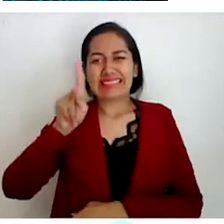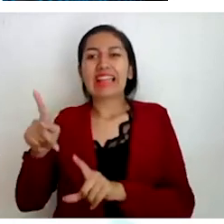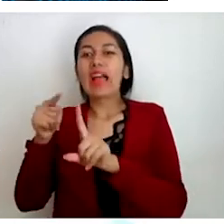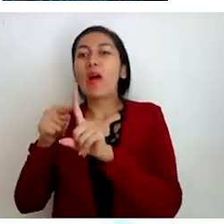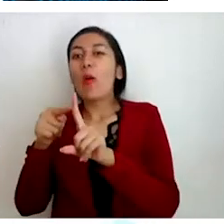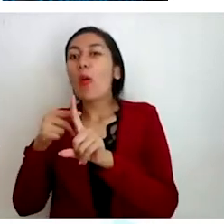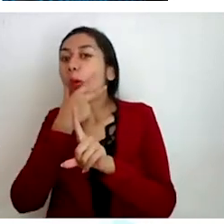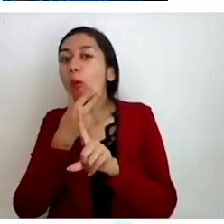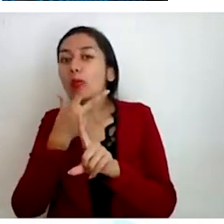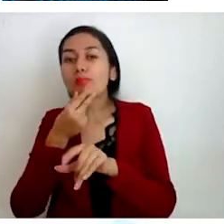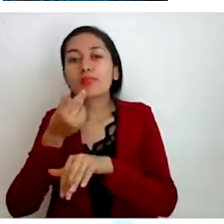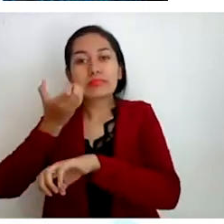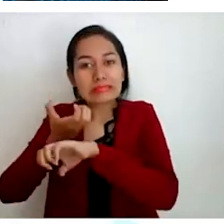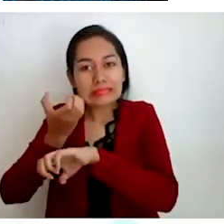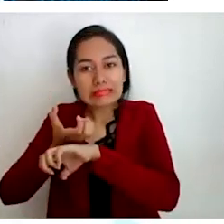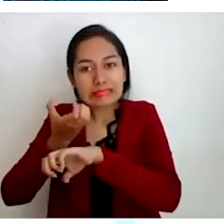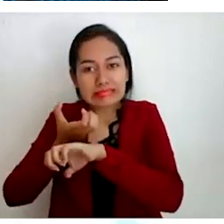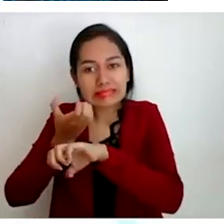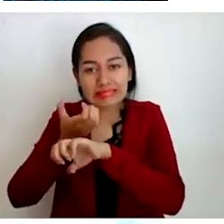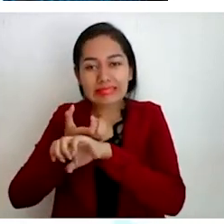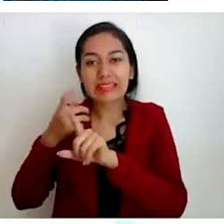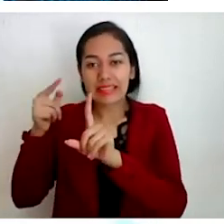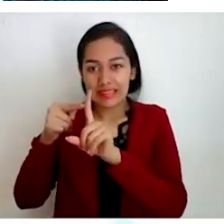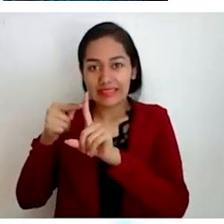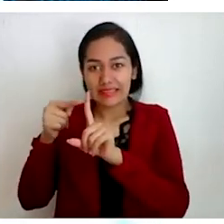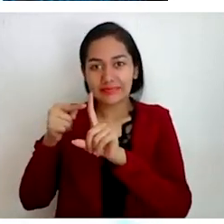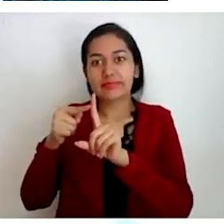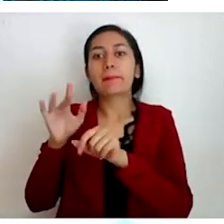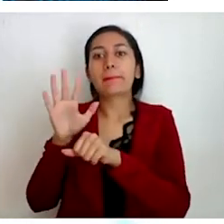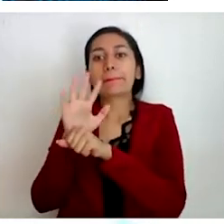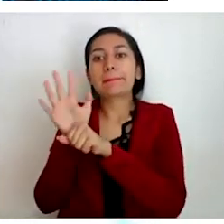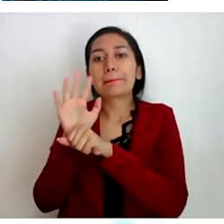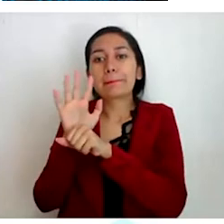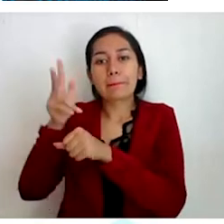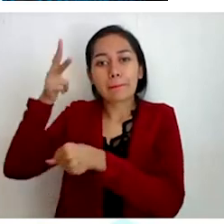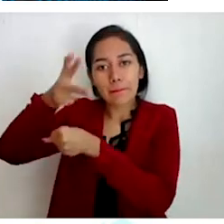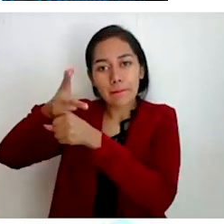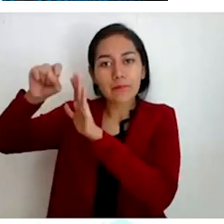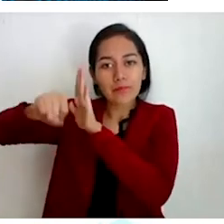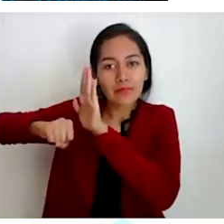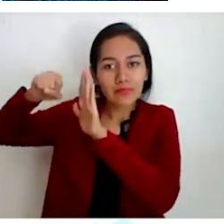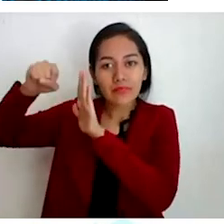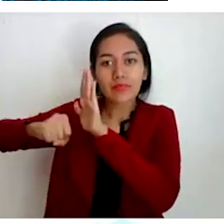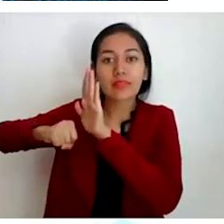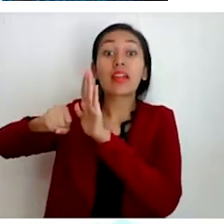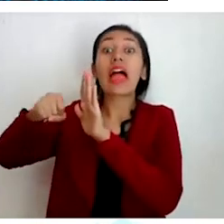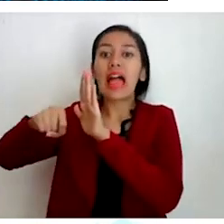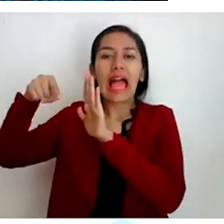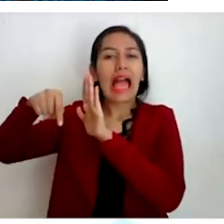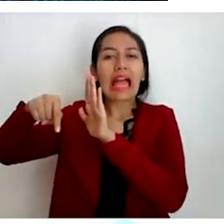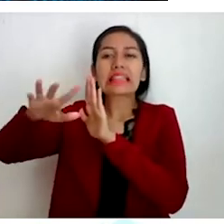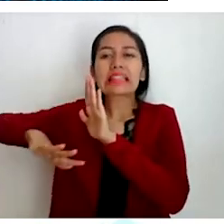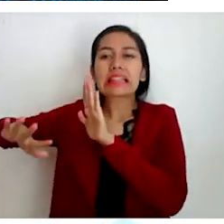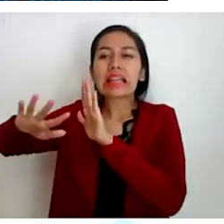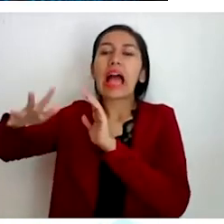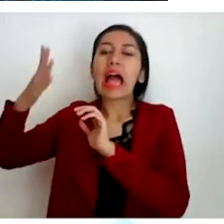que está en esa, cuando están realizando esta película, está en pleno la guerra de Vietnam. Entonces es el contraste